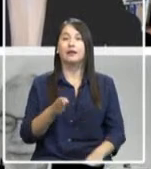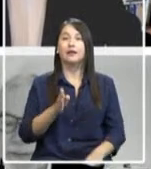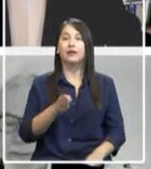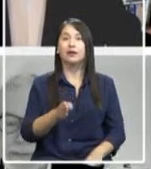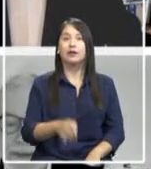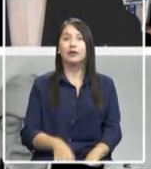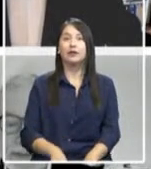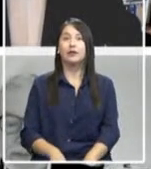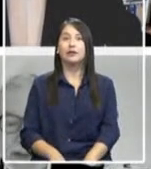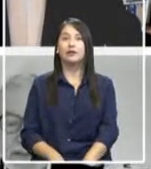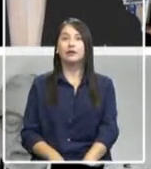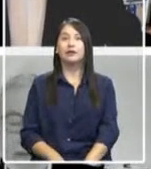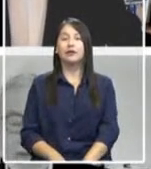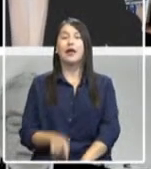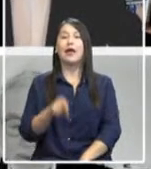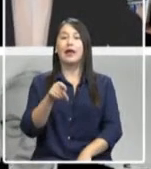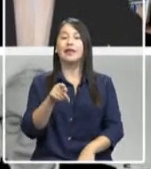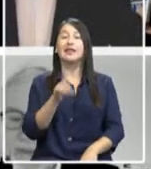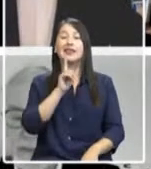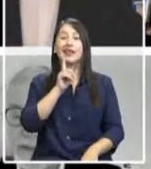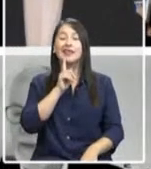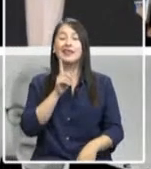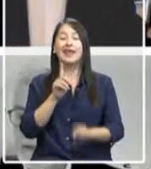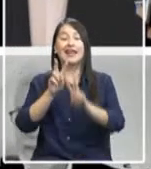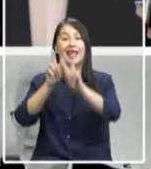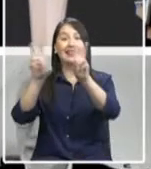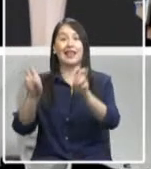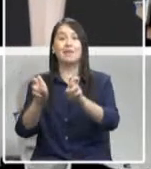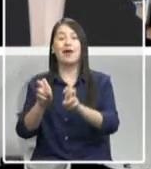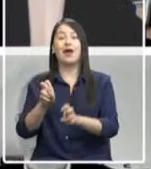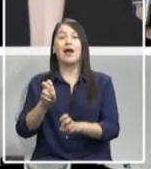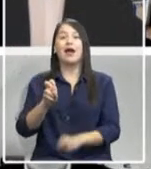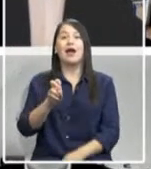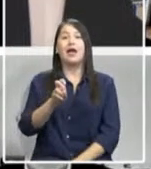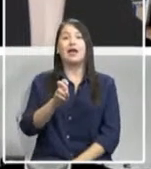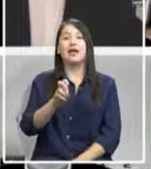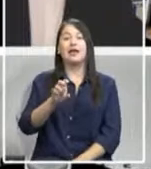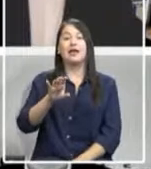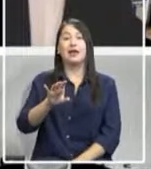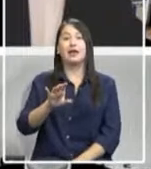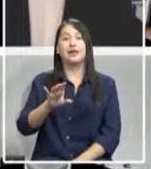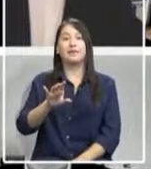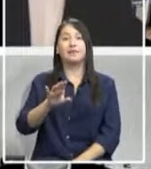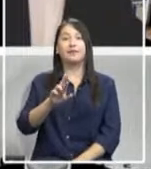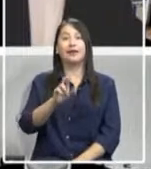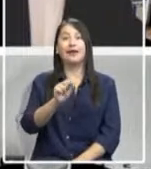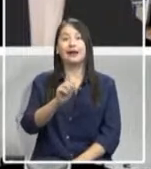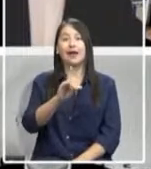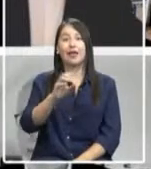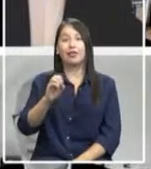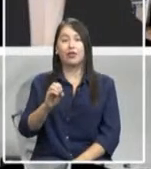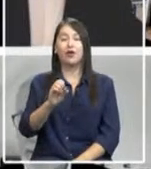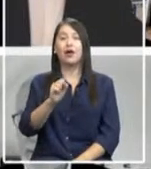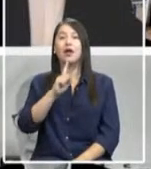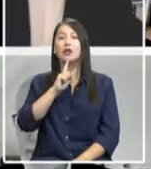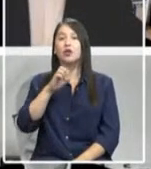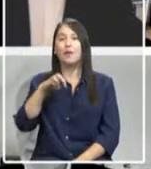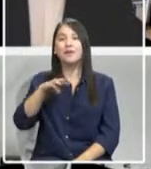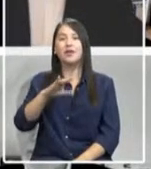radioactivo en manos seguras. Nuestros pequeños hermanos en América Central, una ONG que